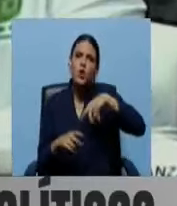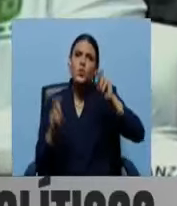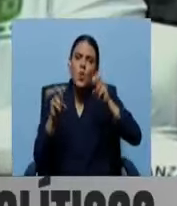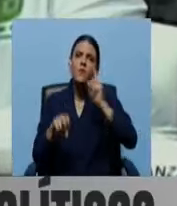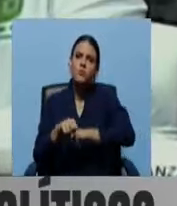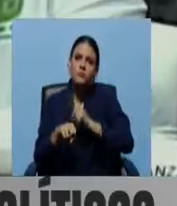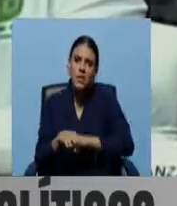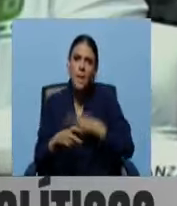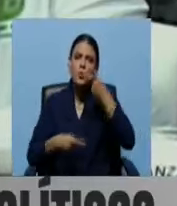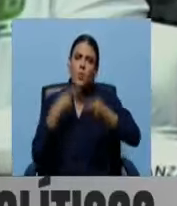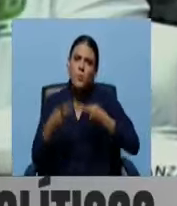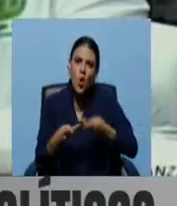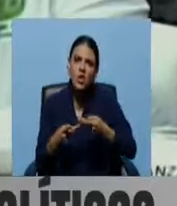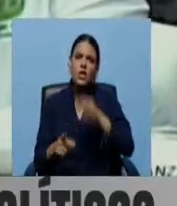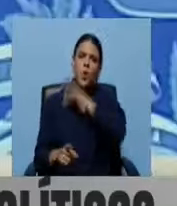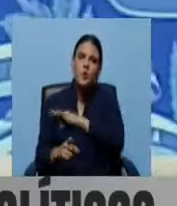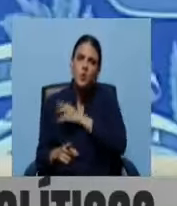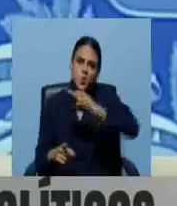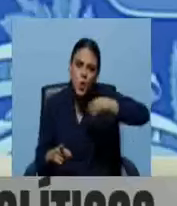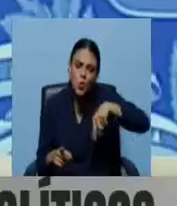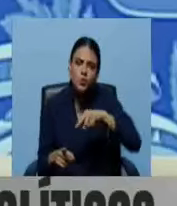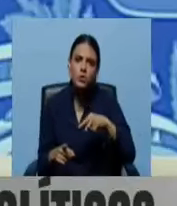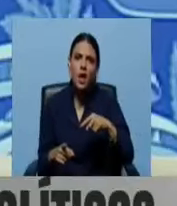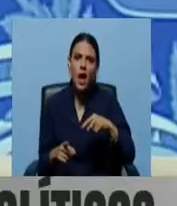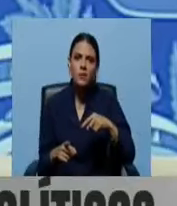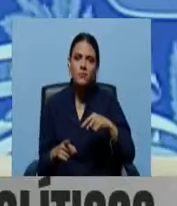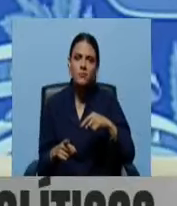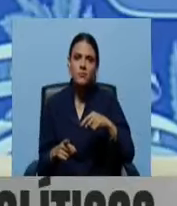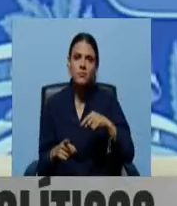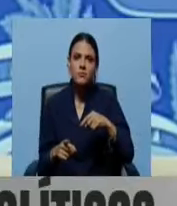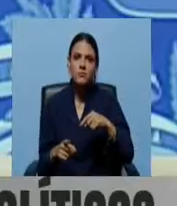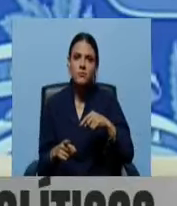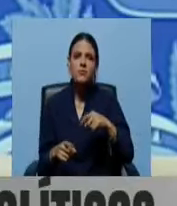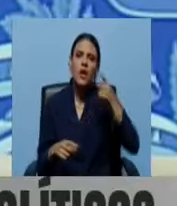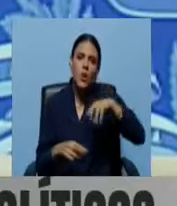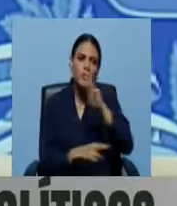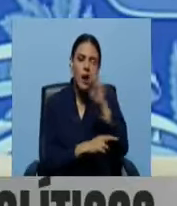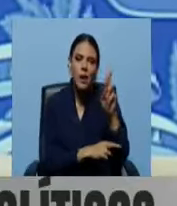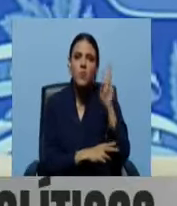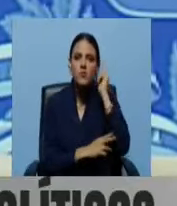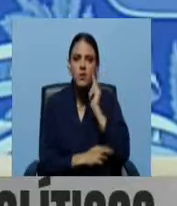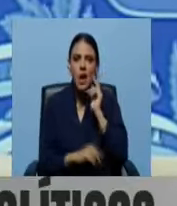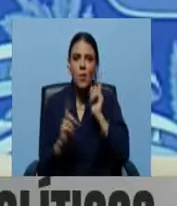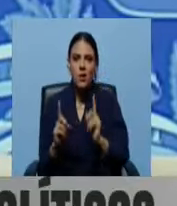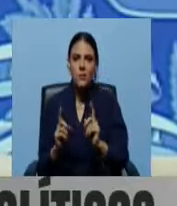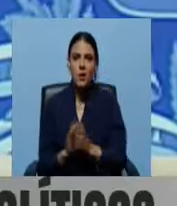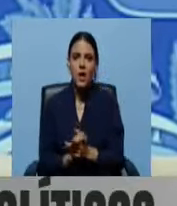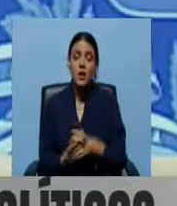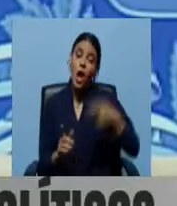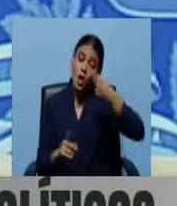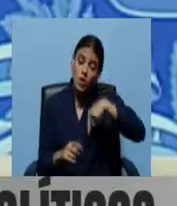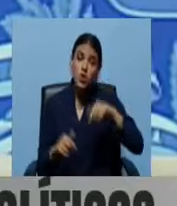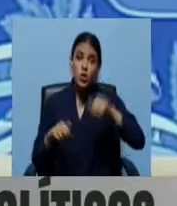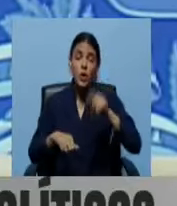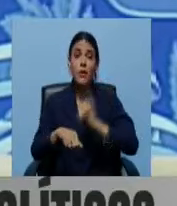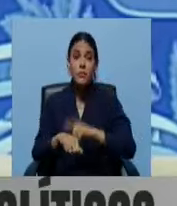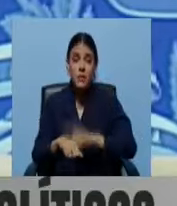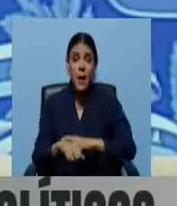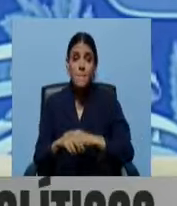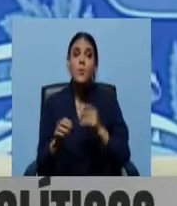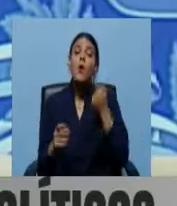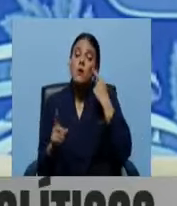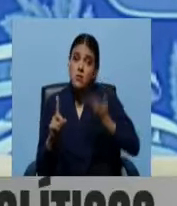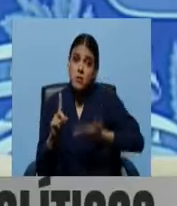tiempos políticos y sociales de nuestra República. Estamos en unos tiempos